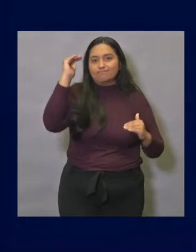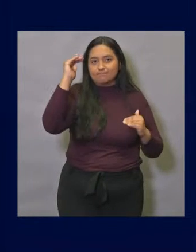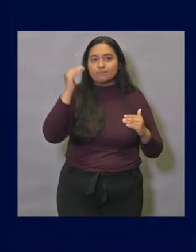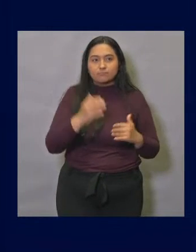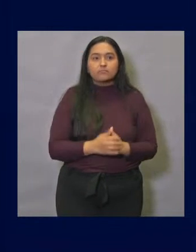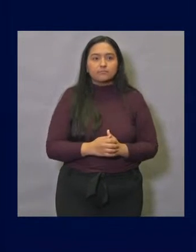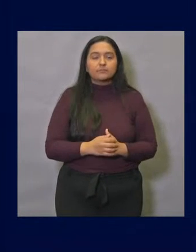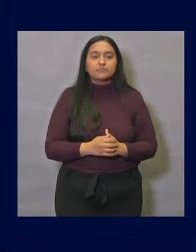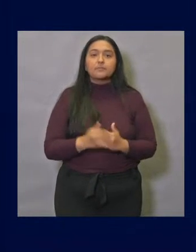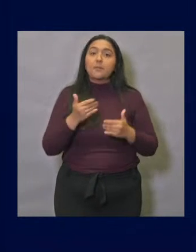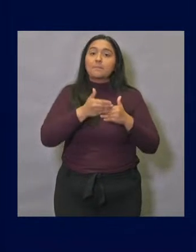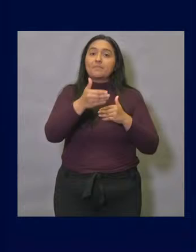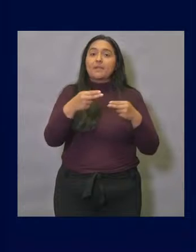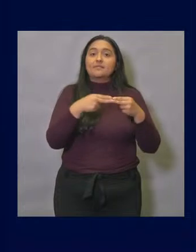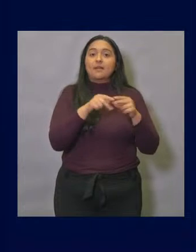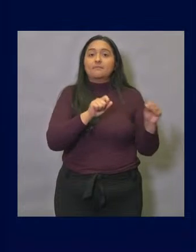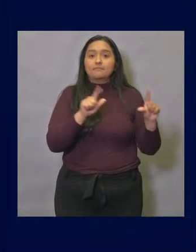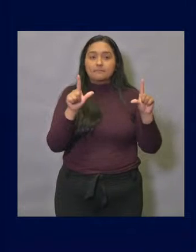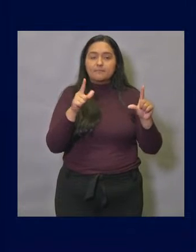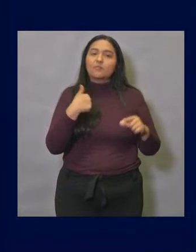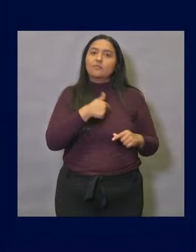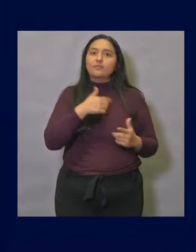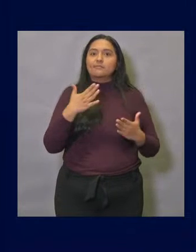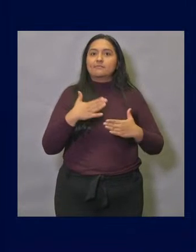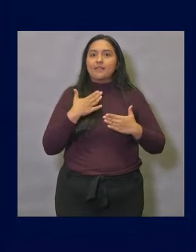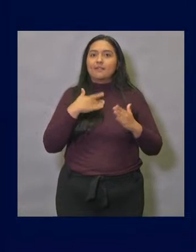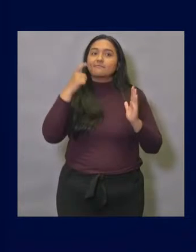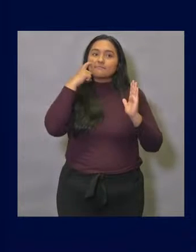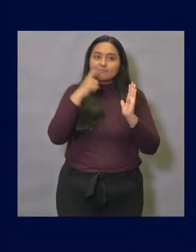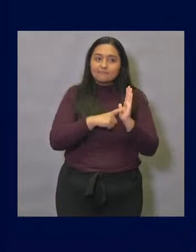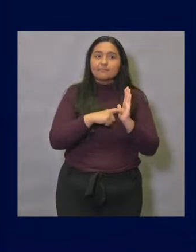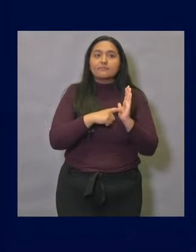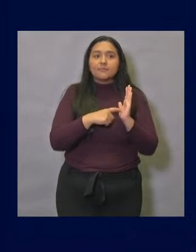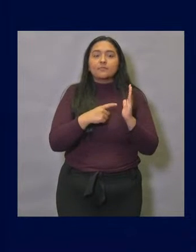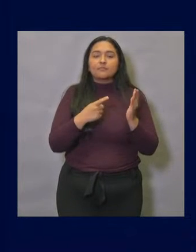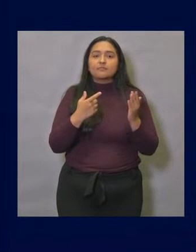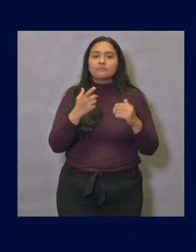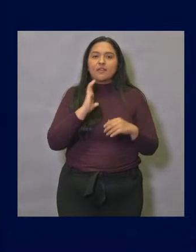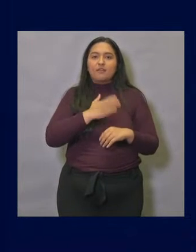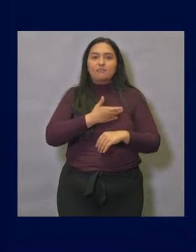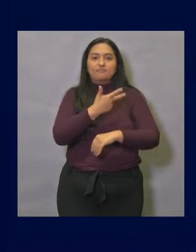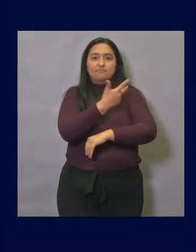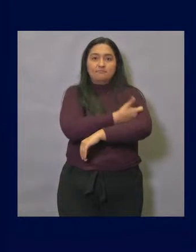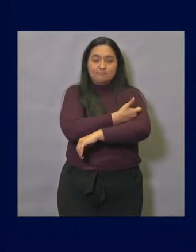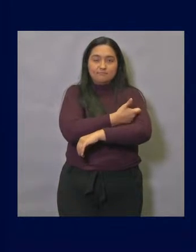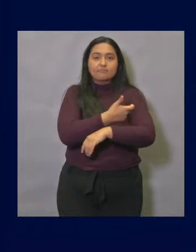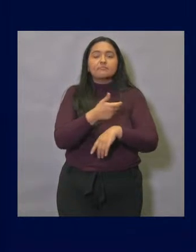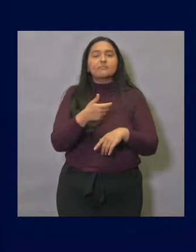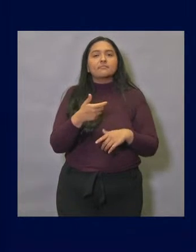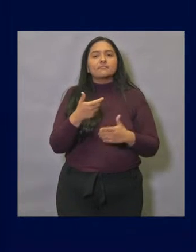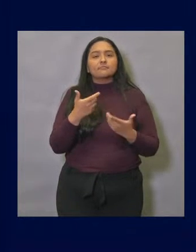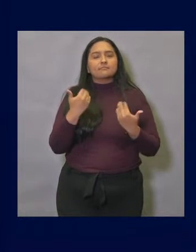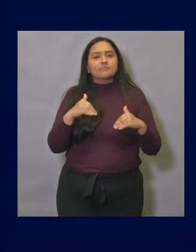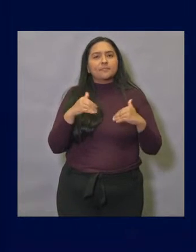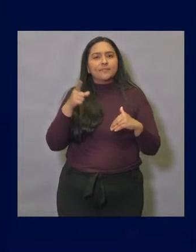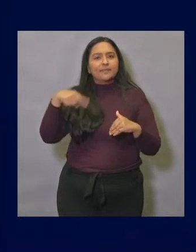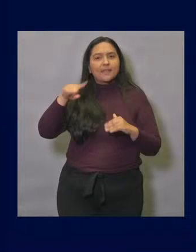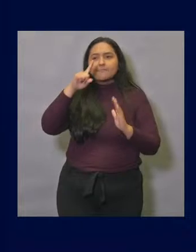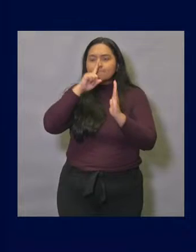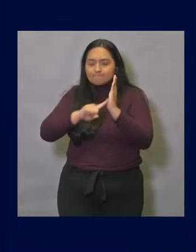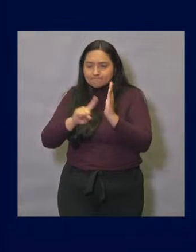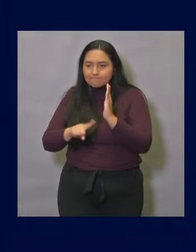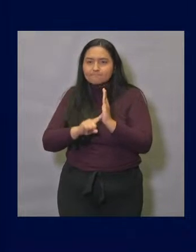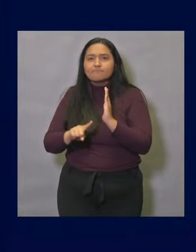Estamos muy agradecidos de tener una infraestructura de seguridad de vacunas que vela por la seguridad de nuestro suministro de vacunas y